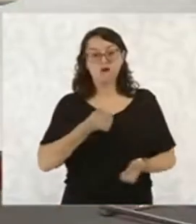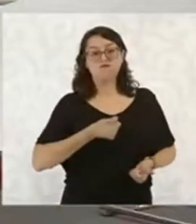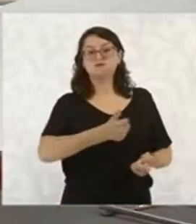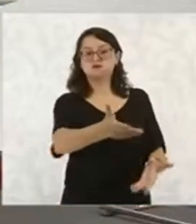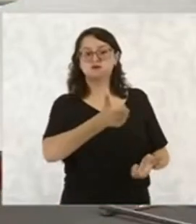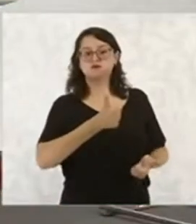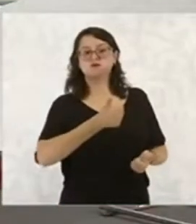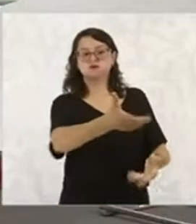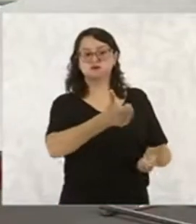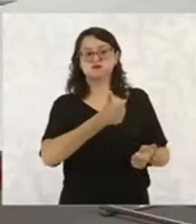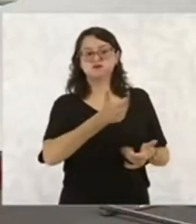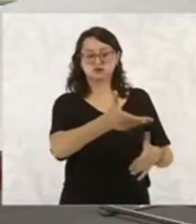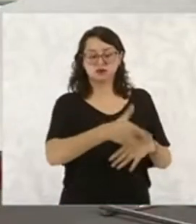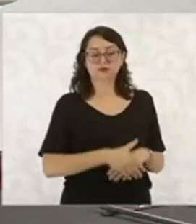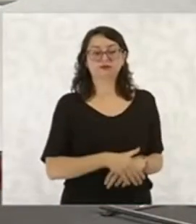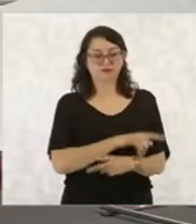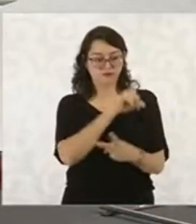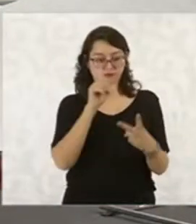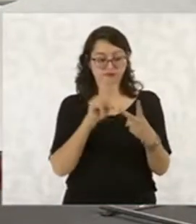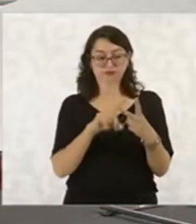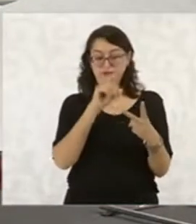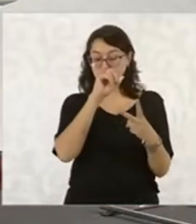En Colima, la siguiente.